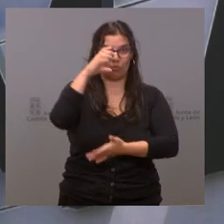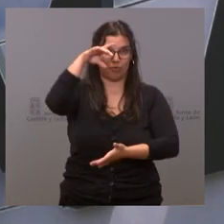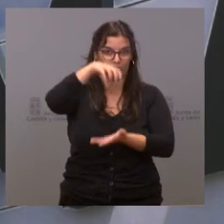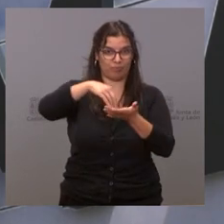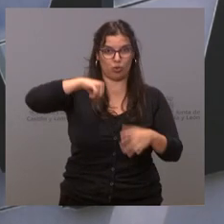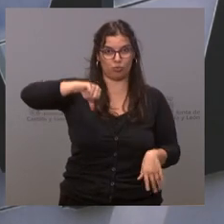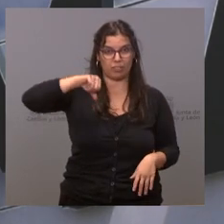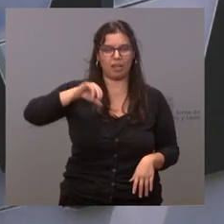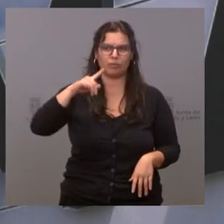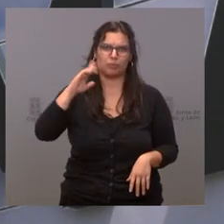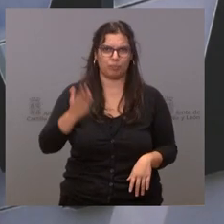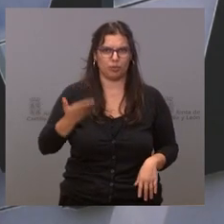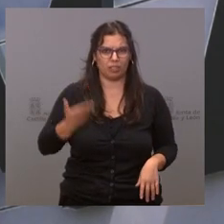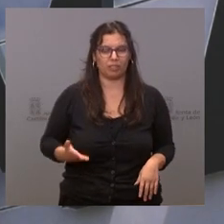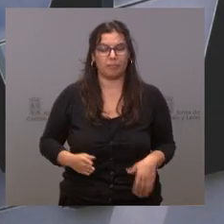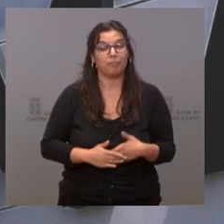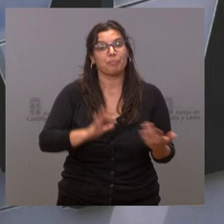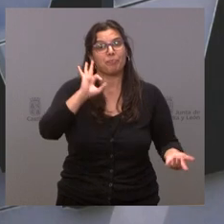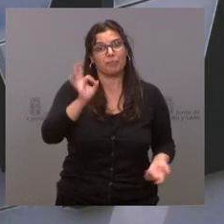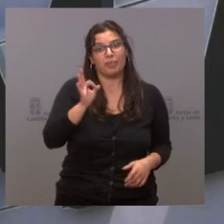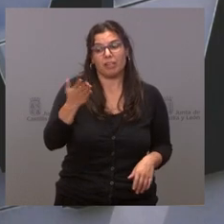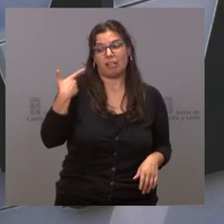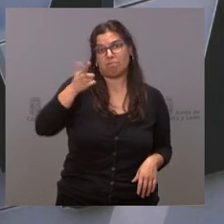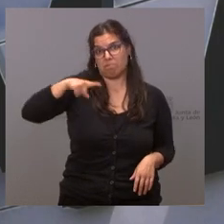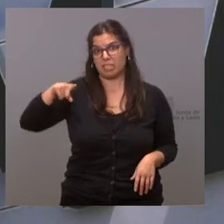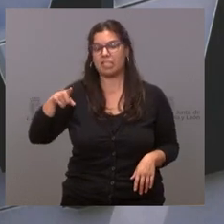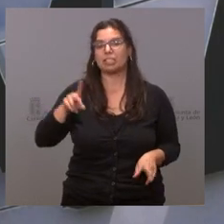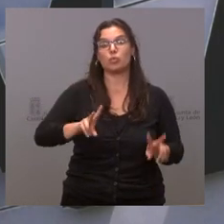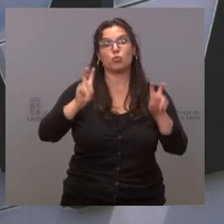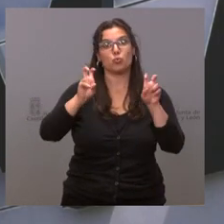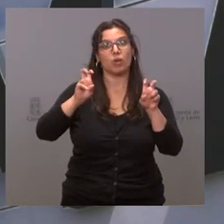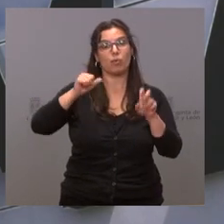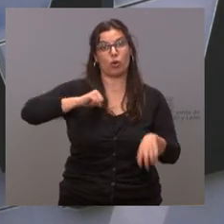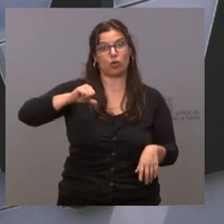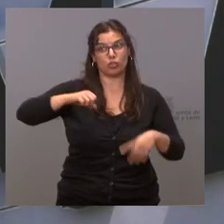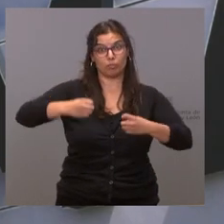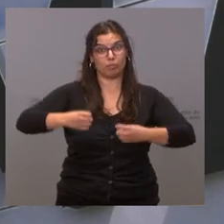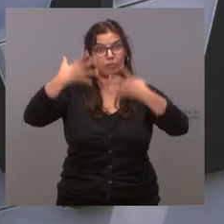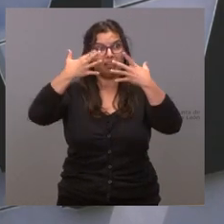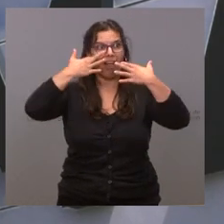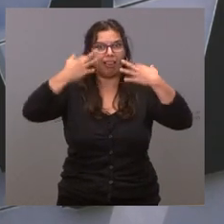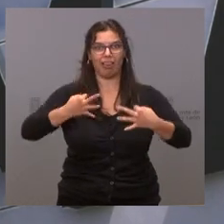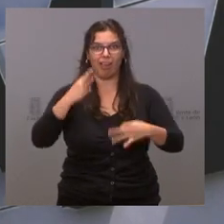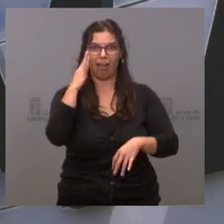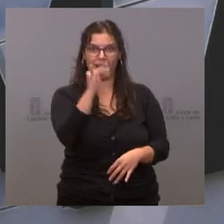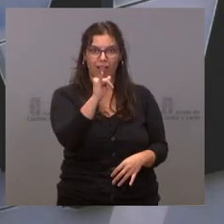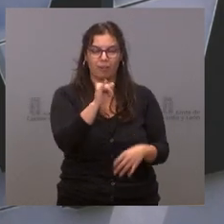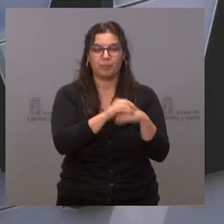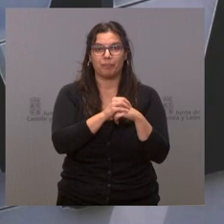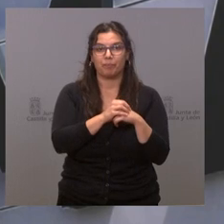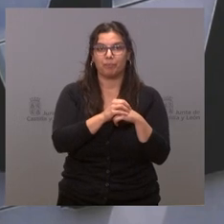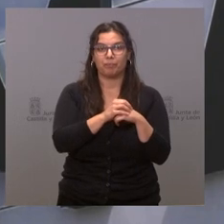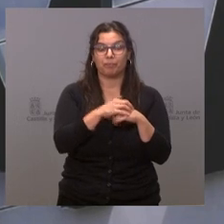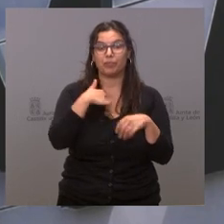importante y es verdad que desde hace unos meses el nuevo hospital es una realidad yo creo que